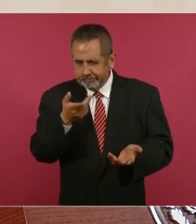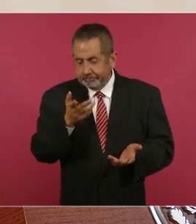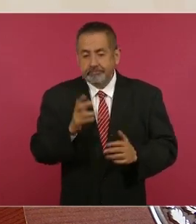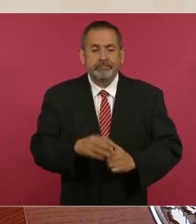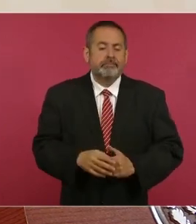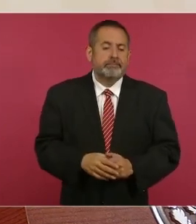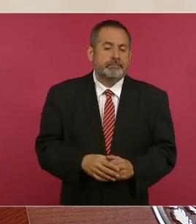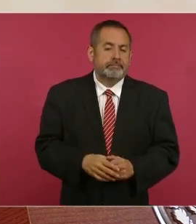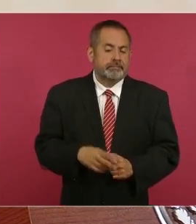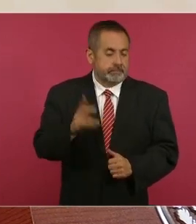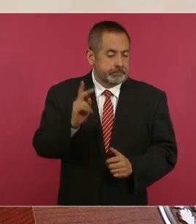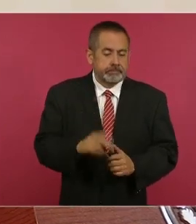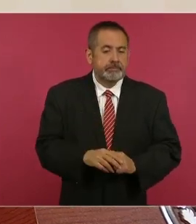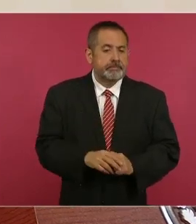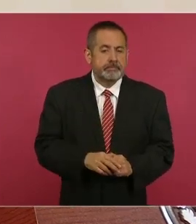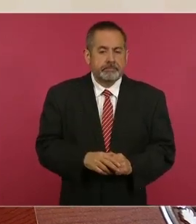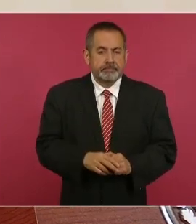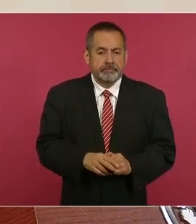Pero